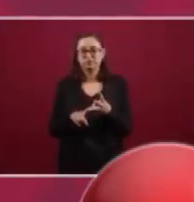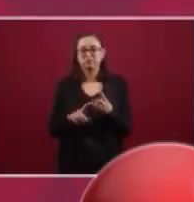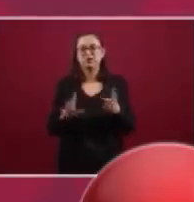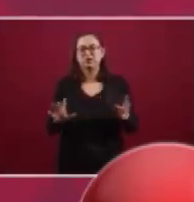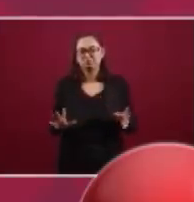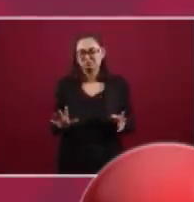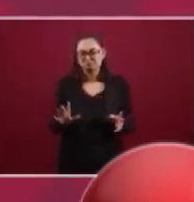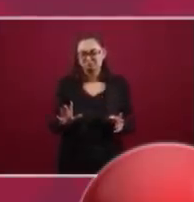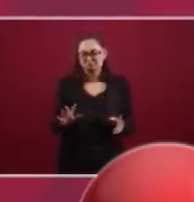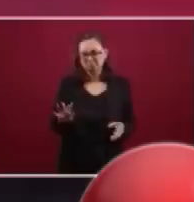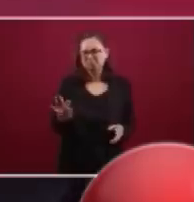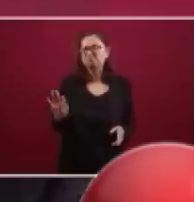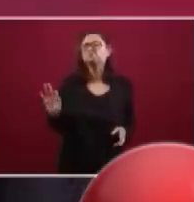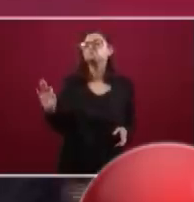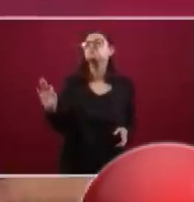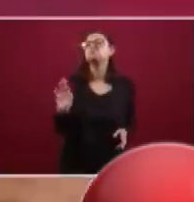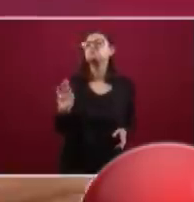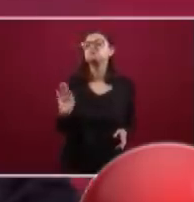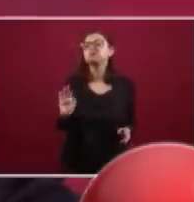conceder, de